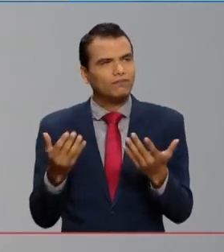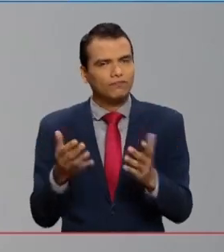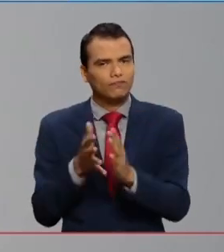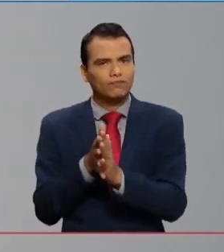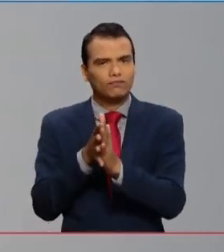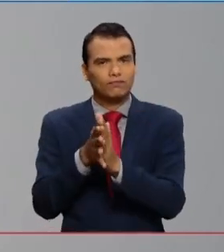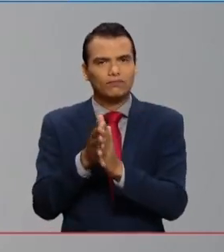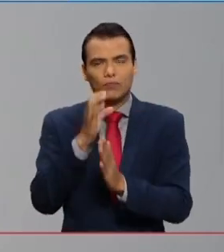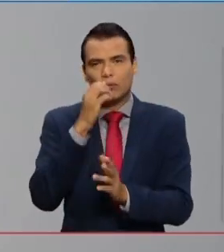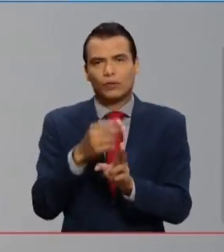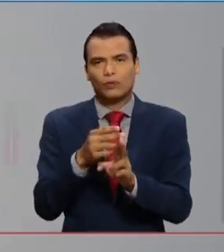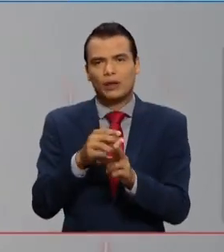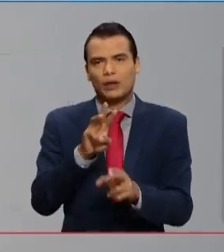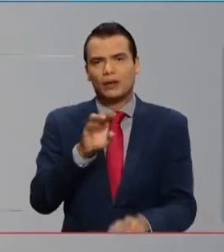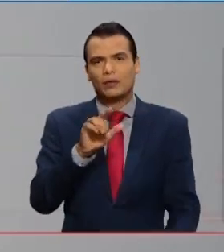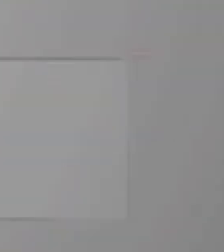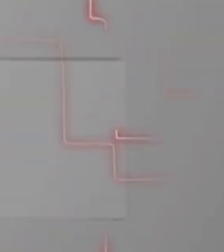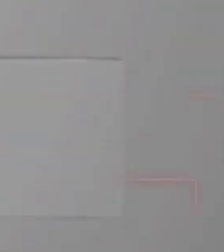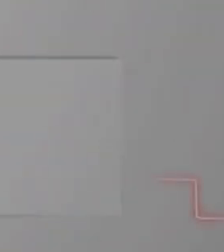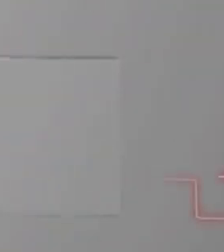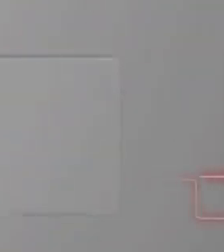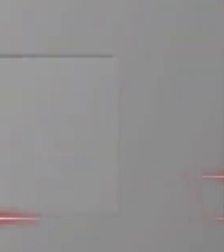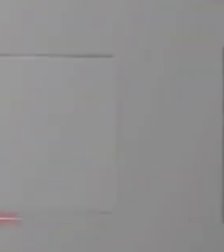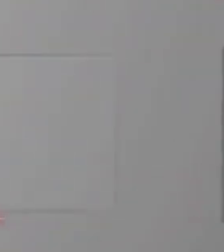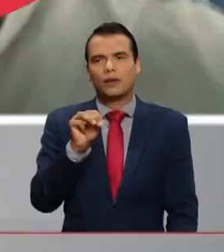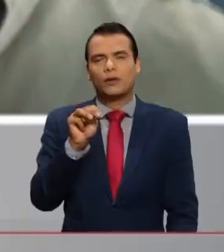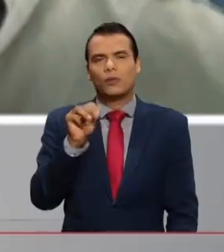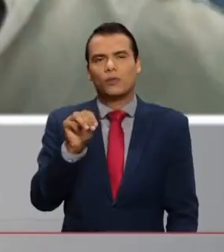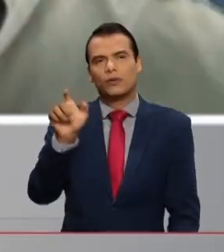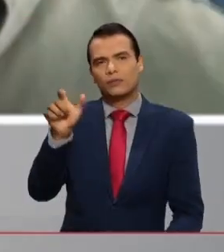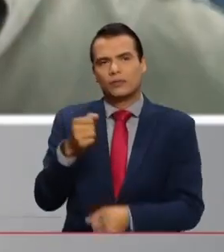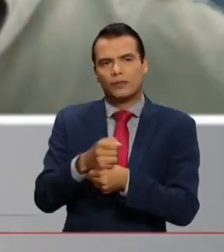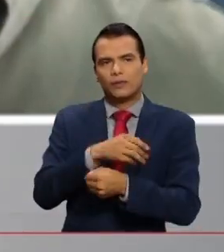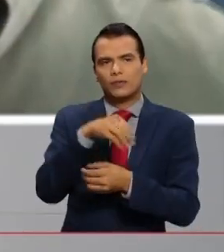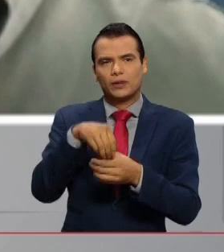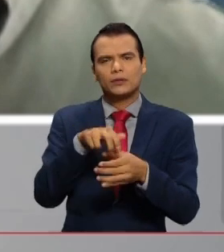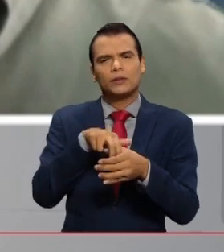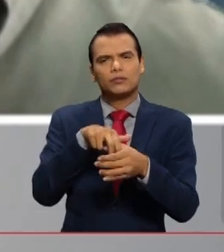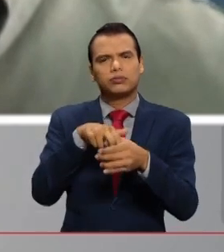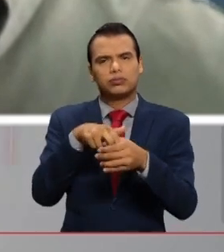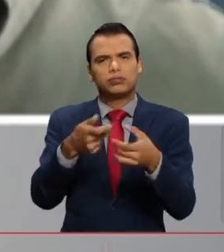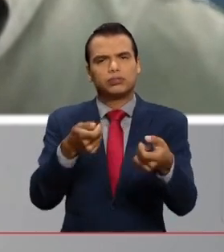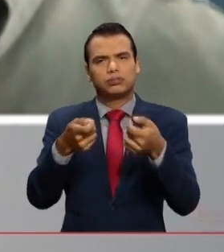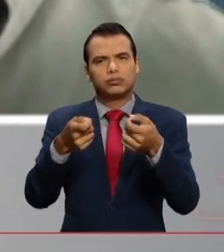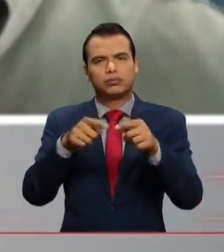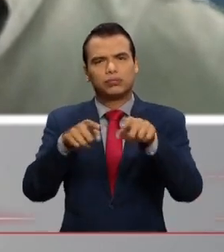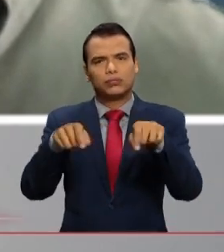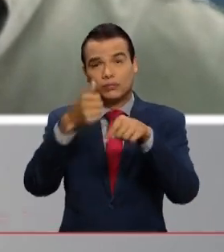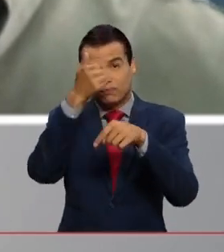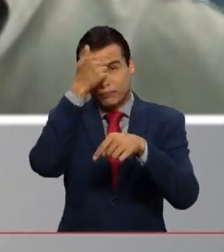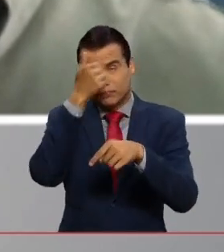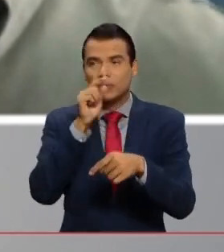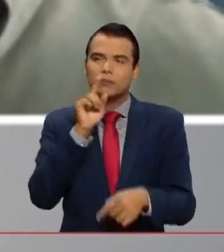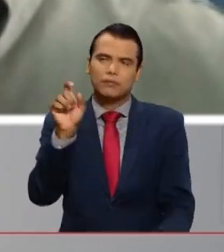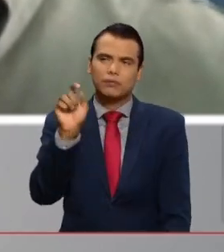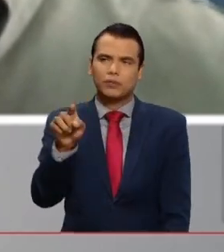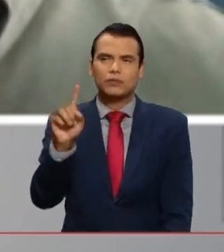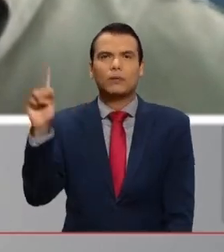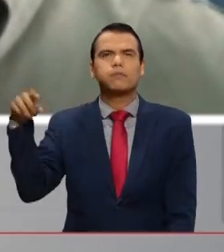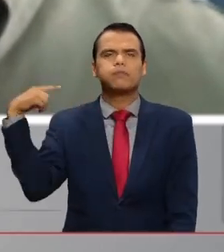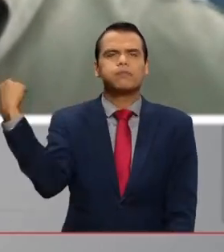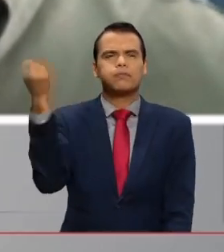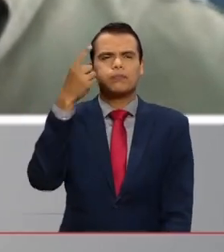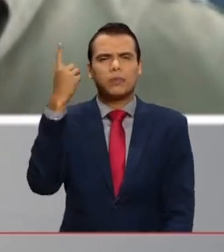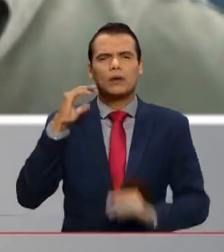Saludamos a don William Bermúdez. Don William, usted está en el Centro de Gestión de Movilidad de Santiago de Cali. Cuéntenos, por favor, cómo está la ruta hoy.